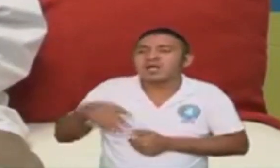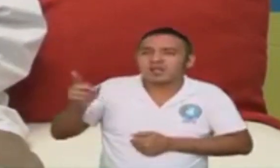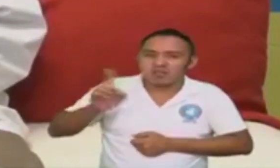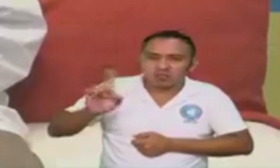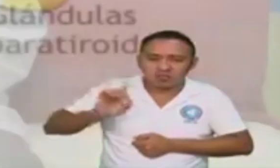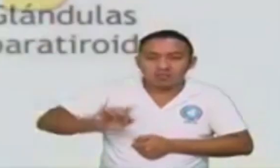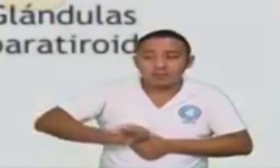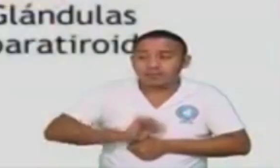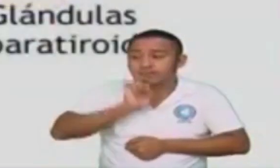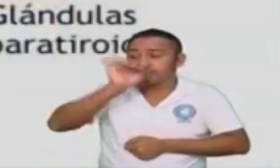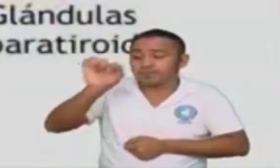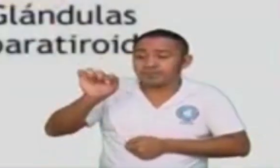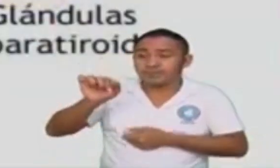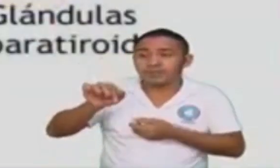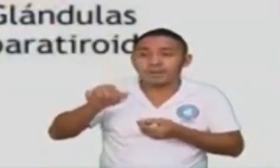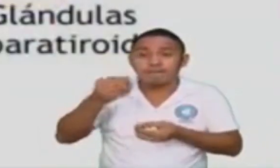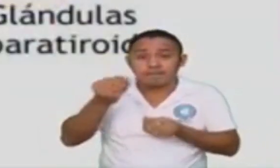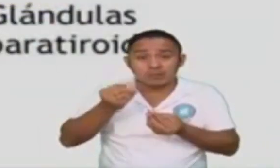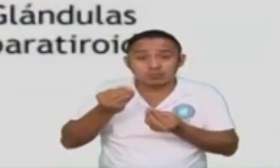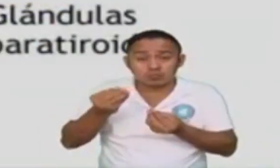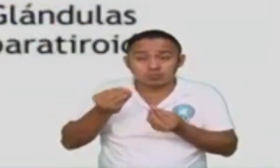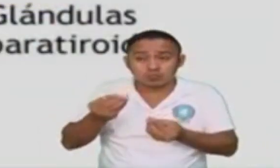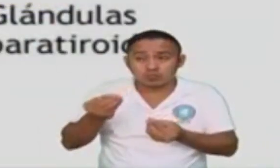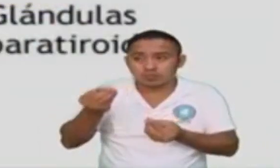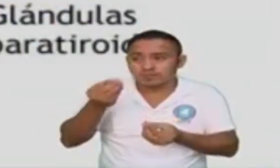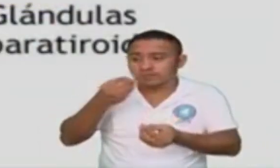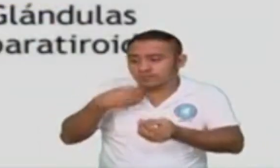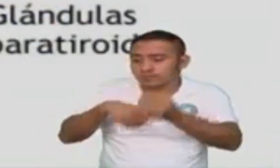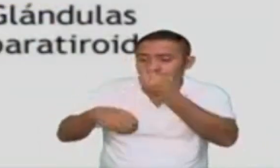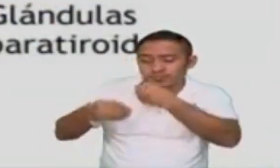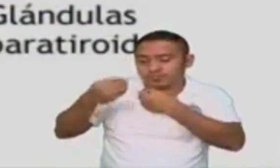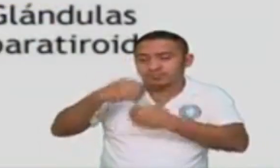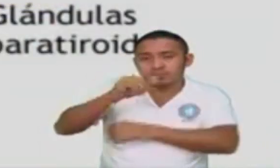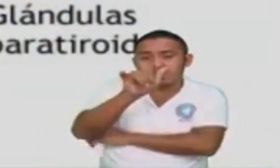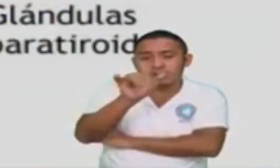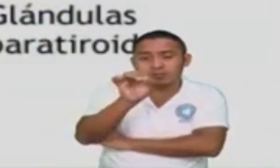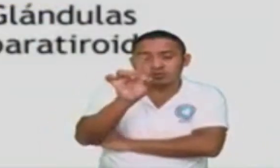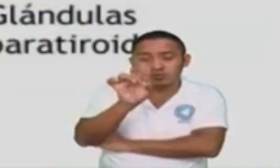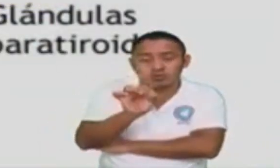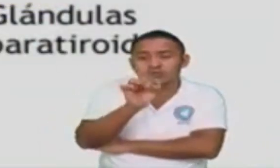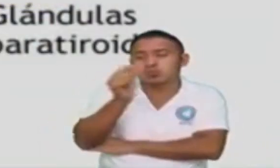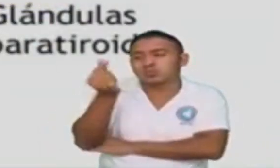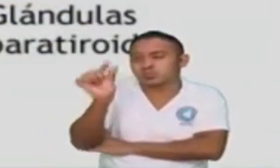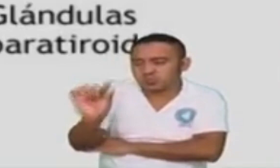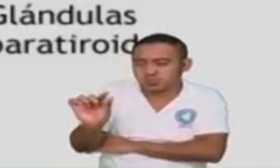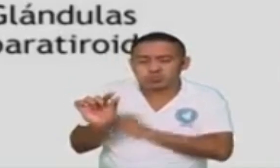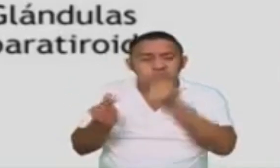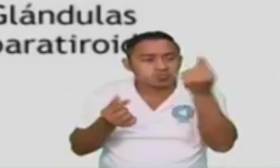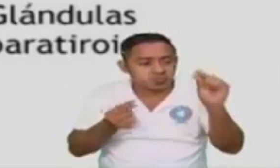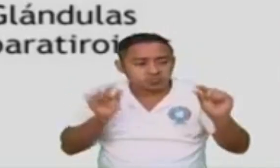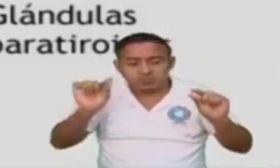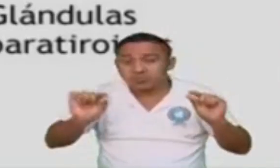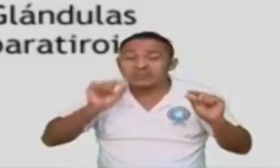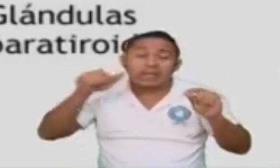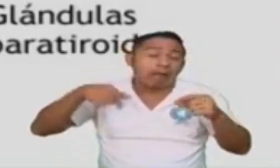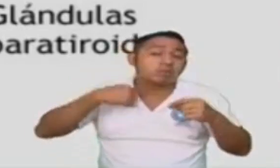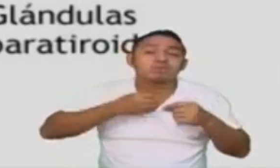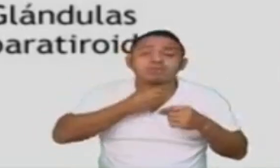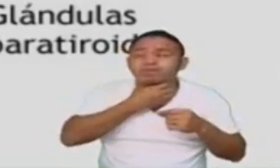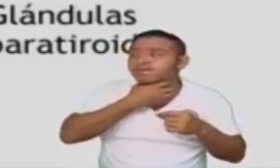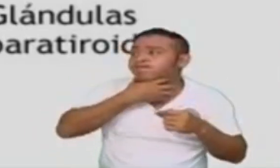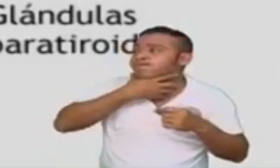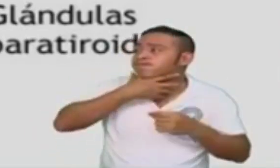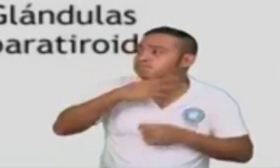el consumo de yodo de la dieta es bajo. Entonces, se produce el crecimiento